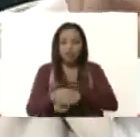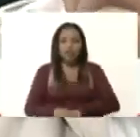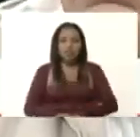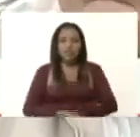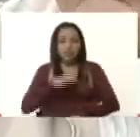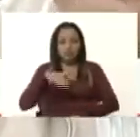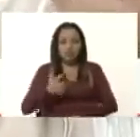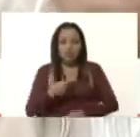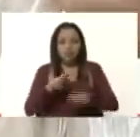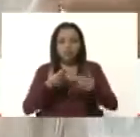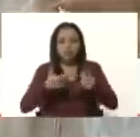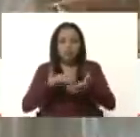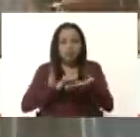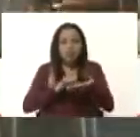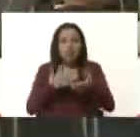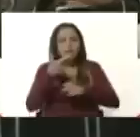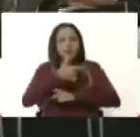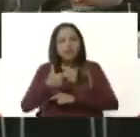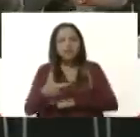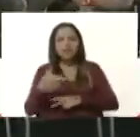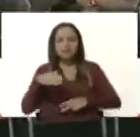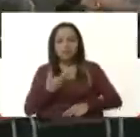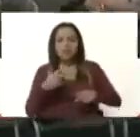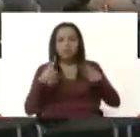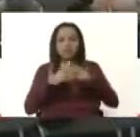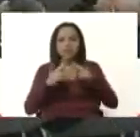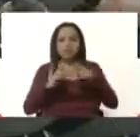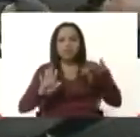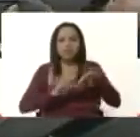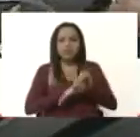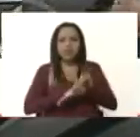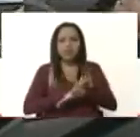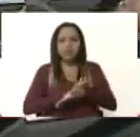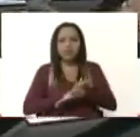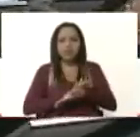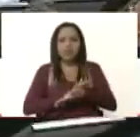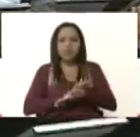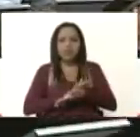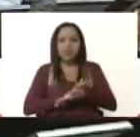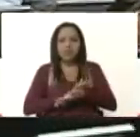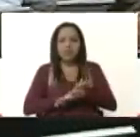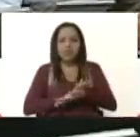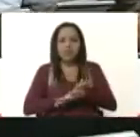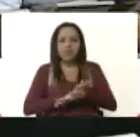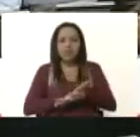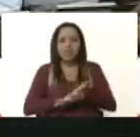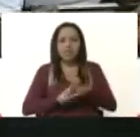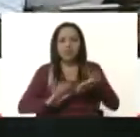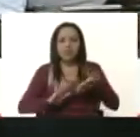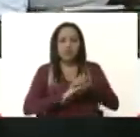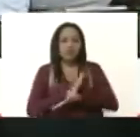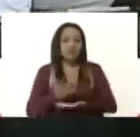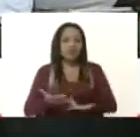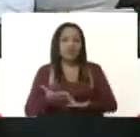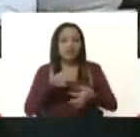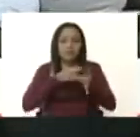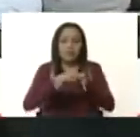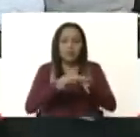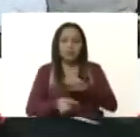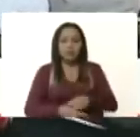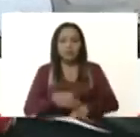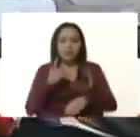nuestro pueblo esté en las mejores condiciones de la nueva era del petro que está llegando. ¡Ah!